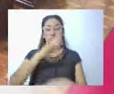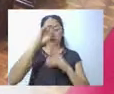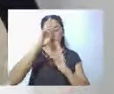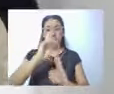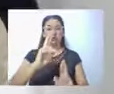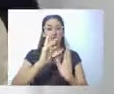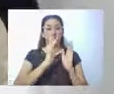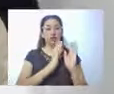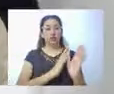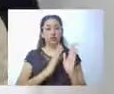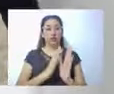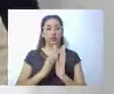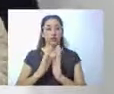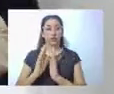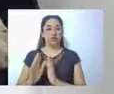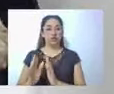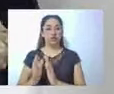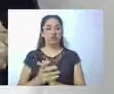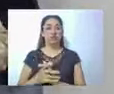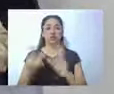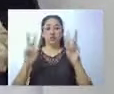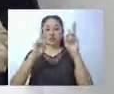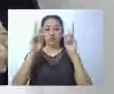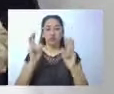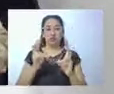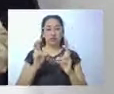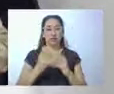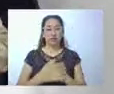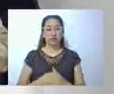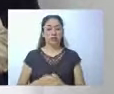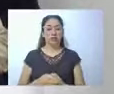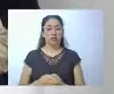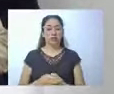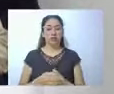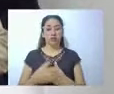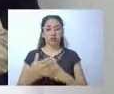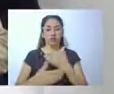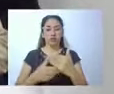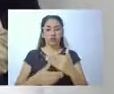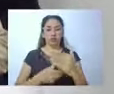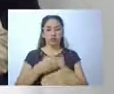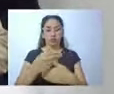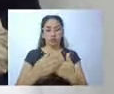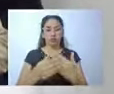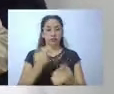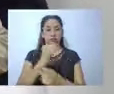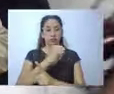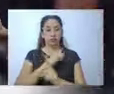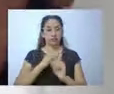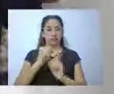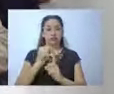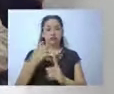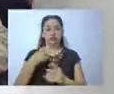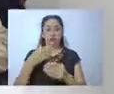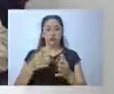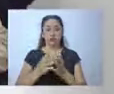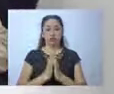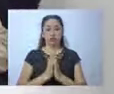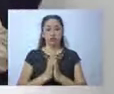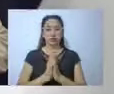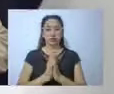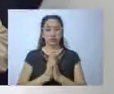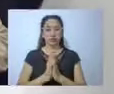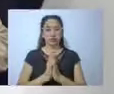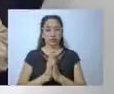cuanto a la funcionaria de Desarrollo Social. Mi pedido es en cuanto a que